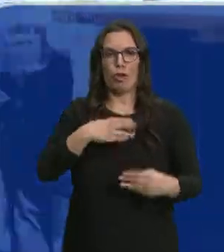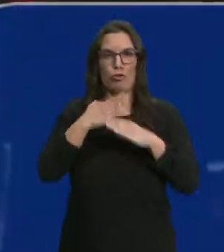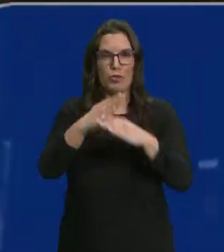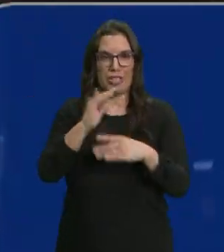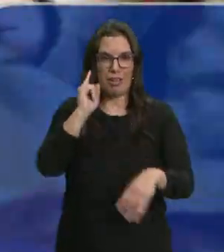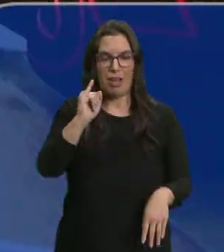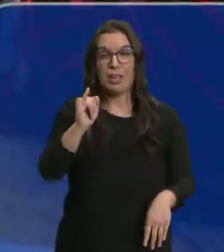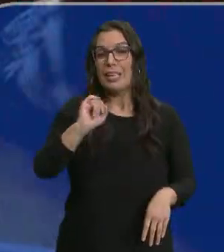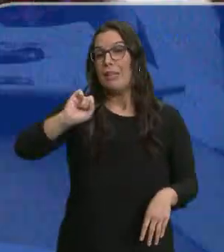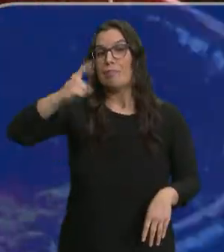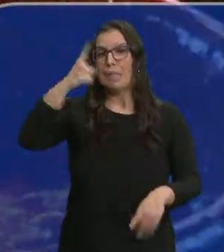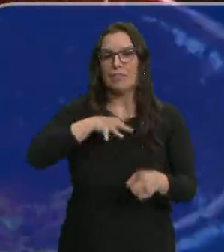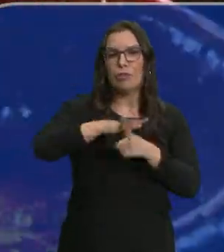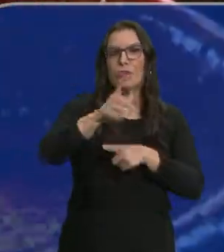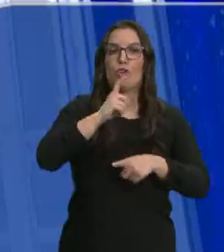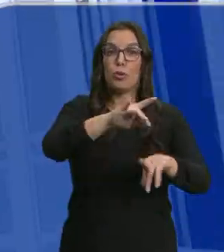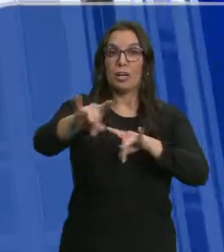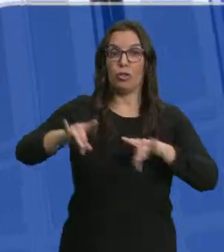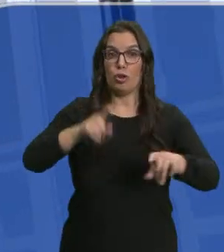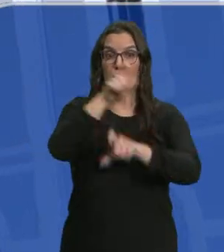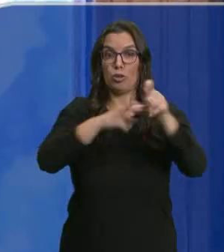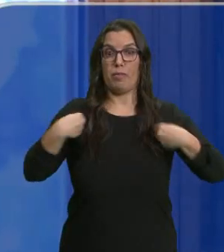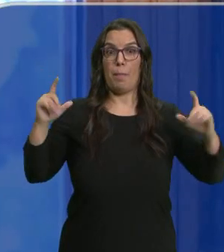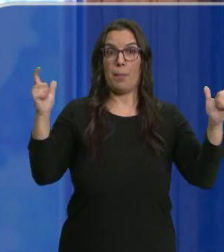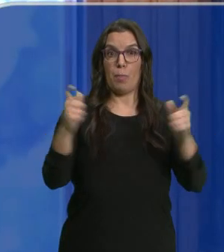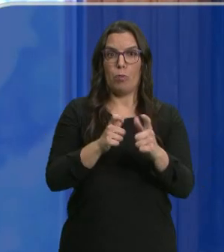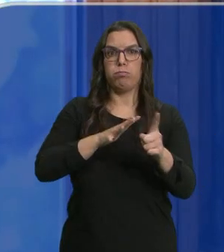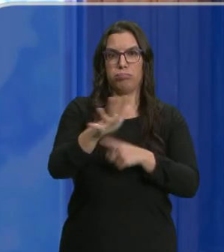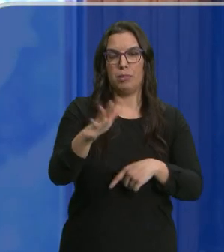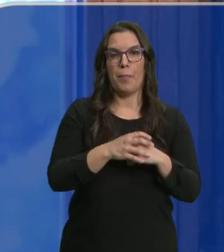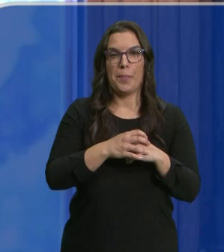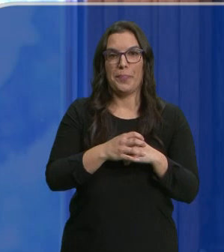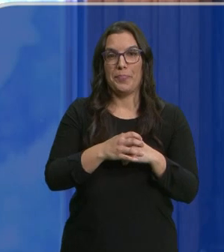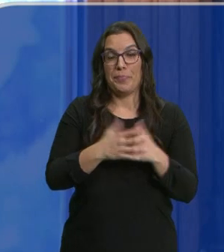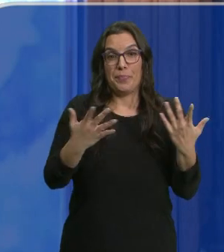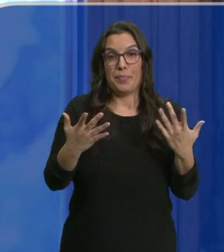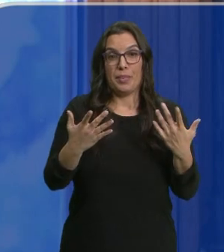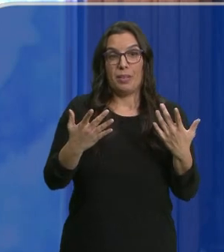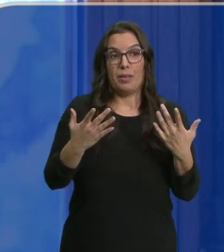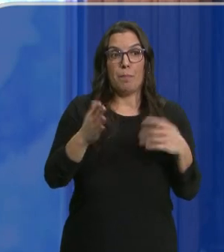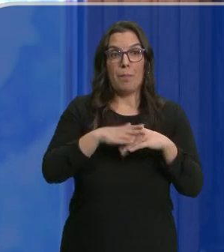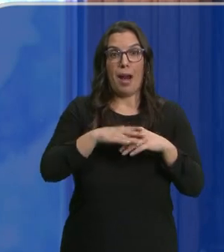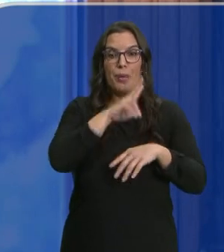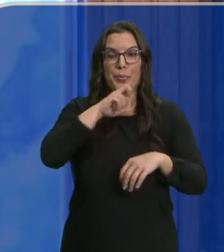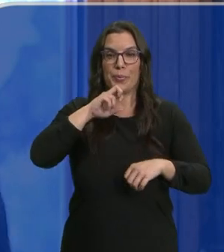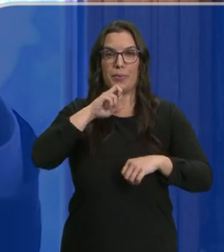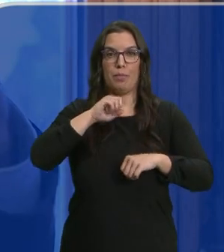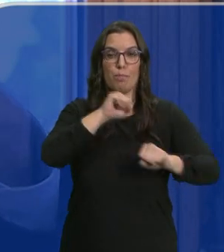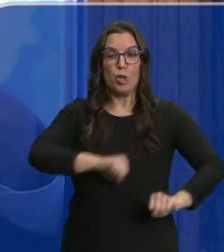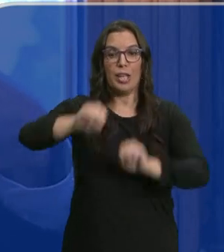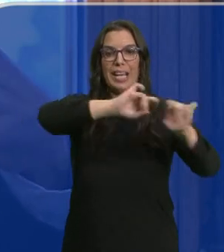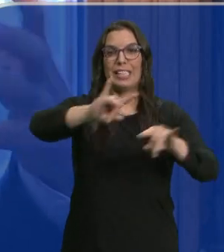funcionarios y, sobre todo, el impacto en un territorio que se despuebla. ¿Quién va a vertebrar mejor el territorio? ¿Quién va a